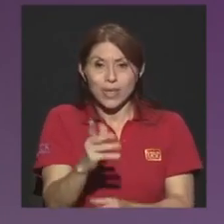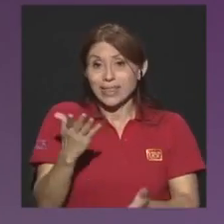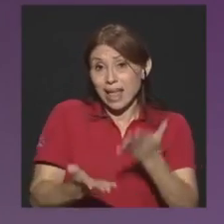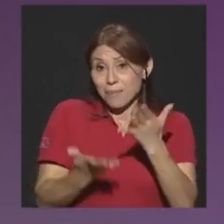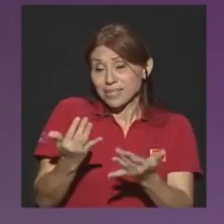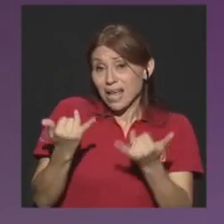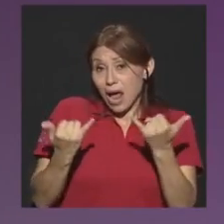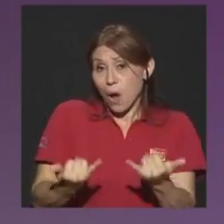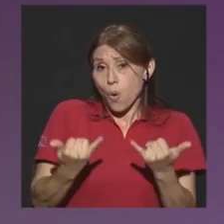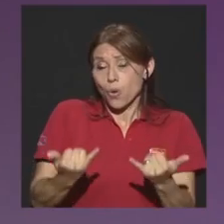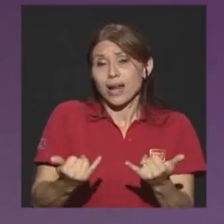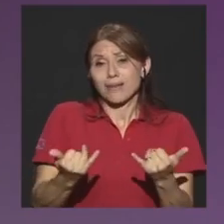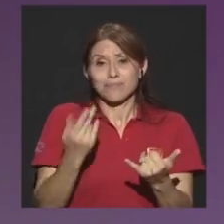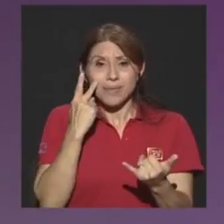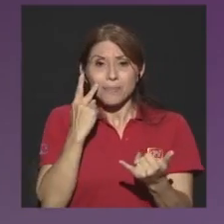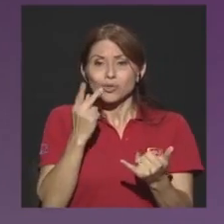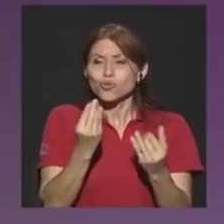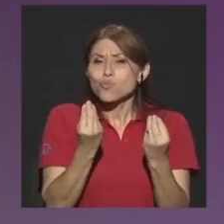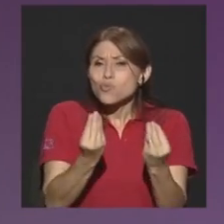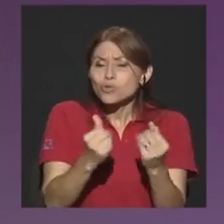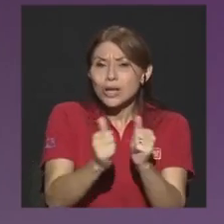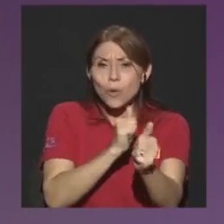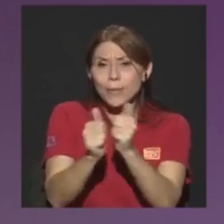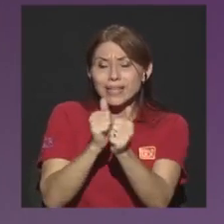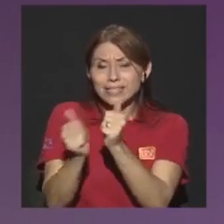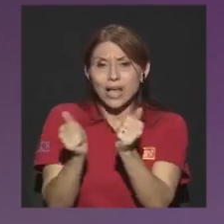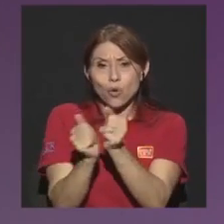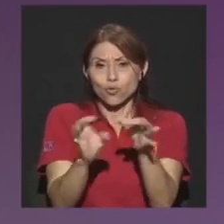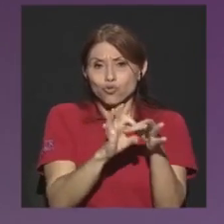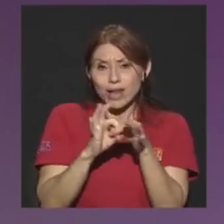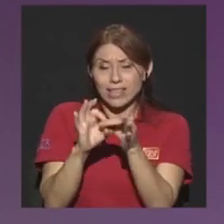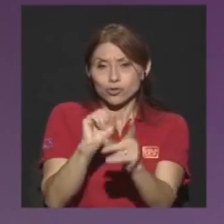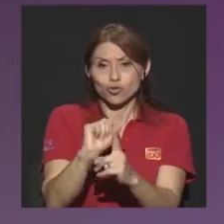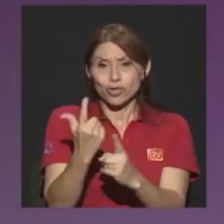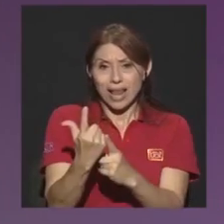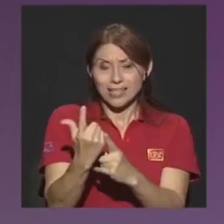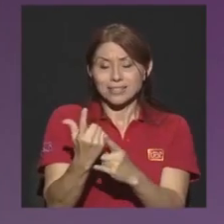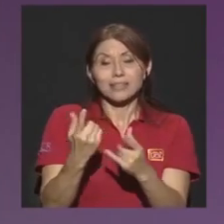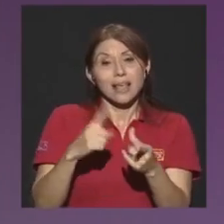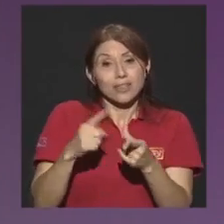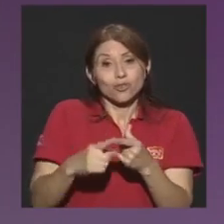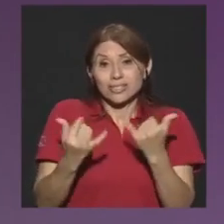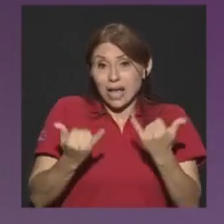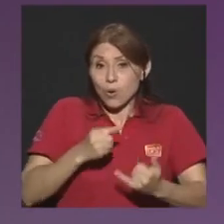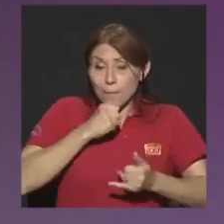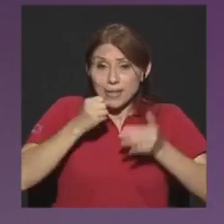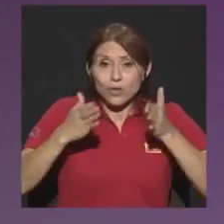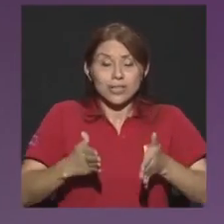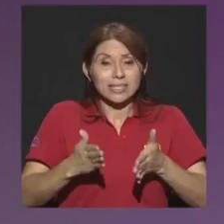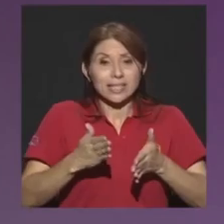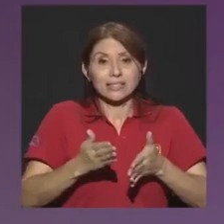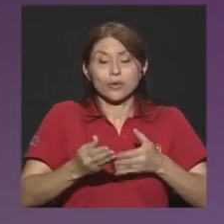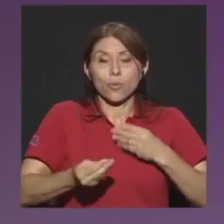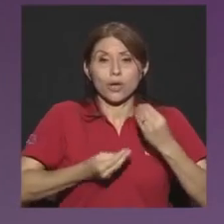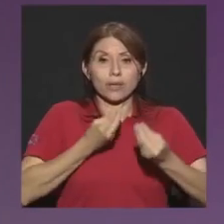sociales, nos lleva a, digamos, abordar las cosas de una manera un tanto atropellada, sin